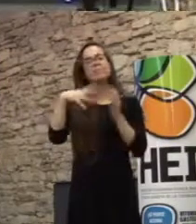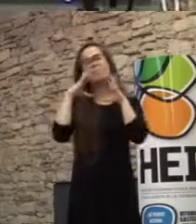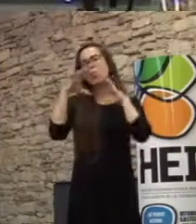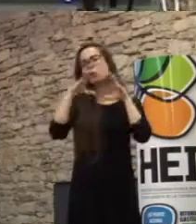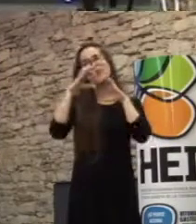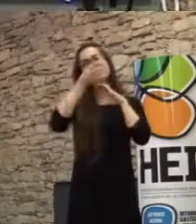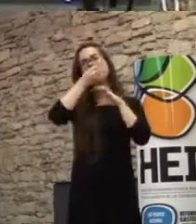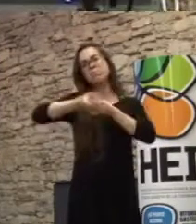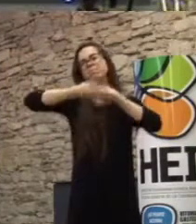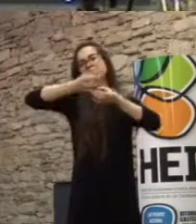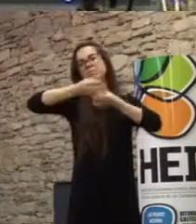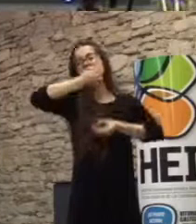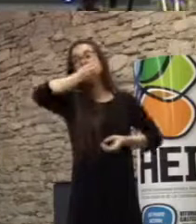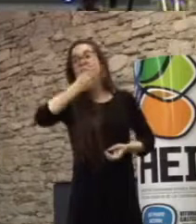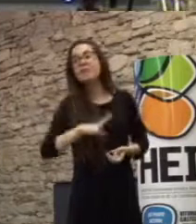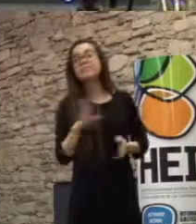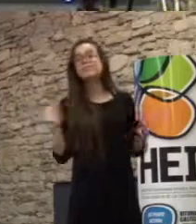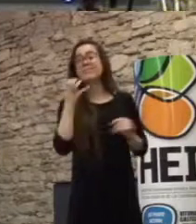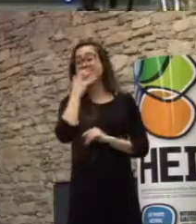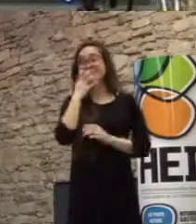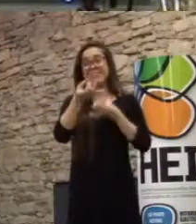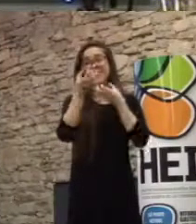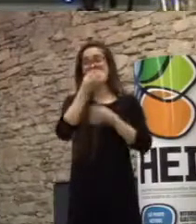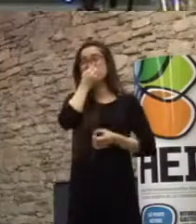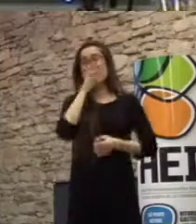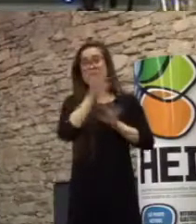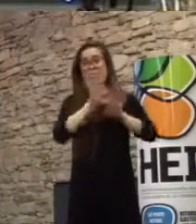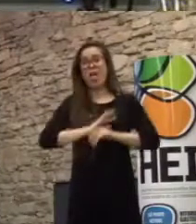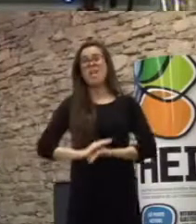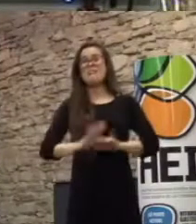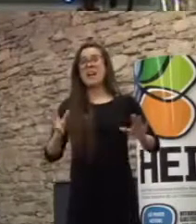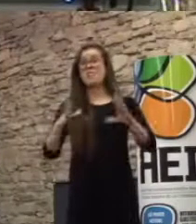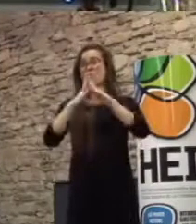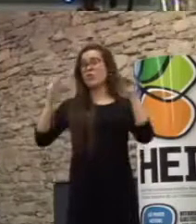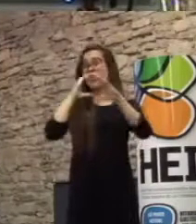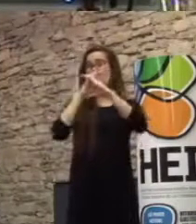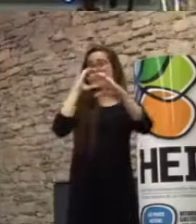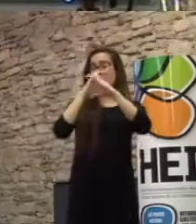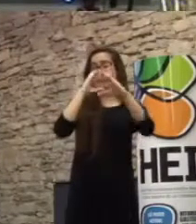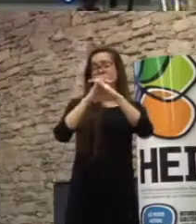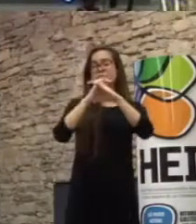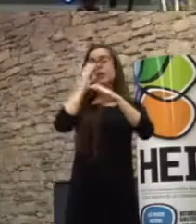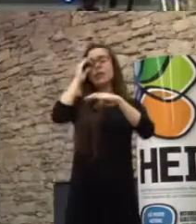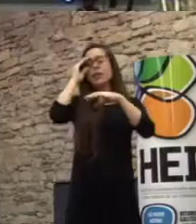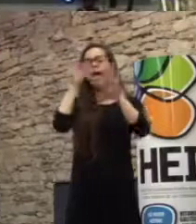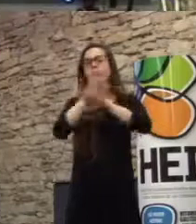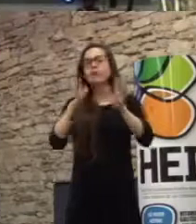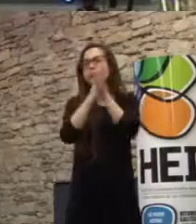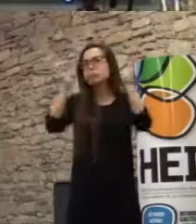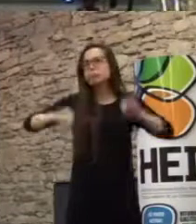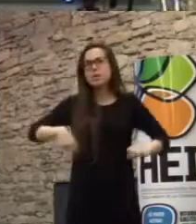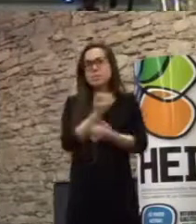exquisitos en la comunicación nos vamos a perder y va a ser muy difícil llegar a un consenso en seguir la idea y no hablo de grandes organismos